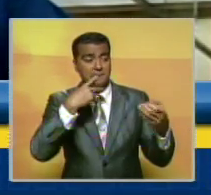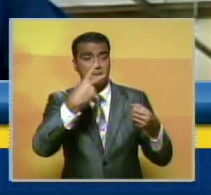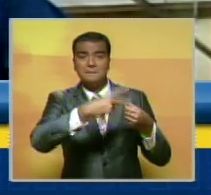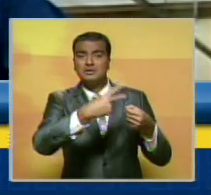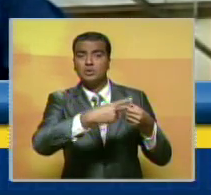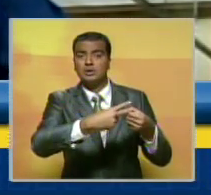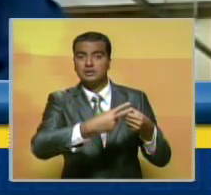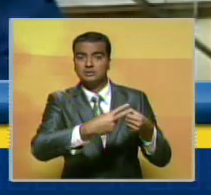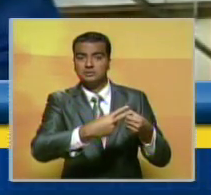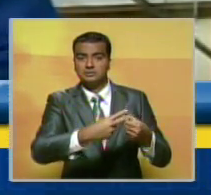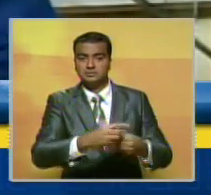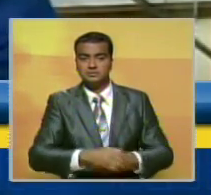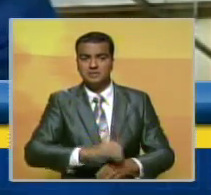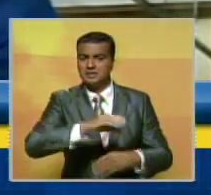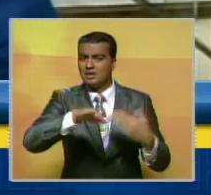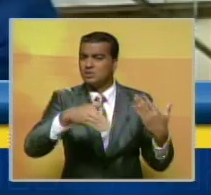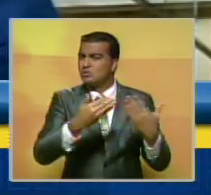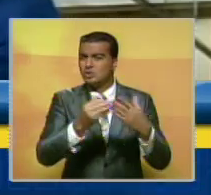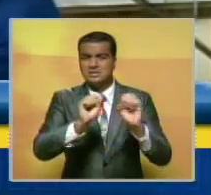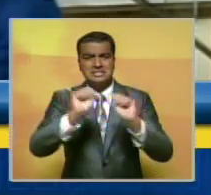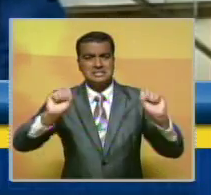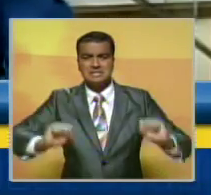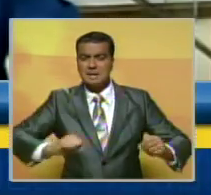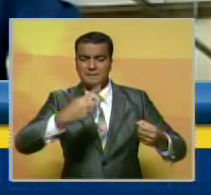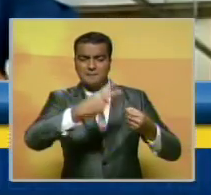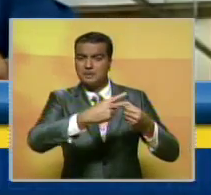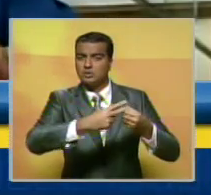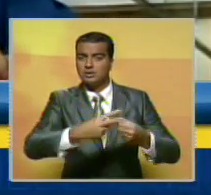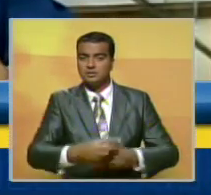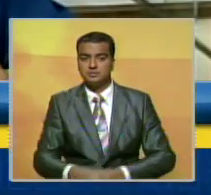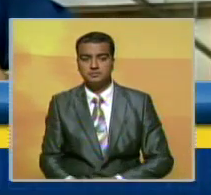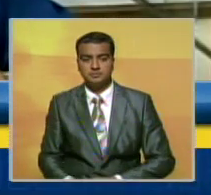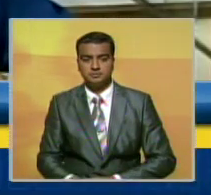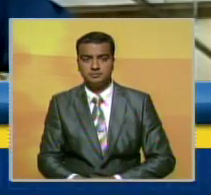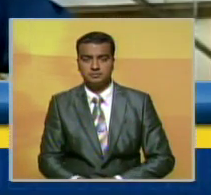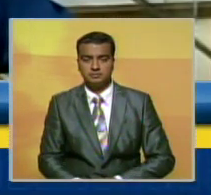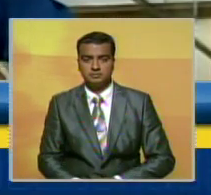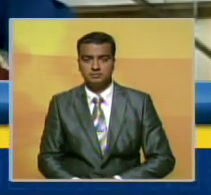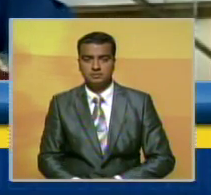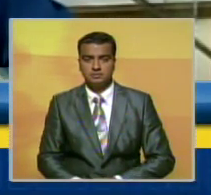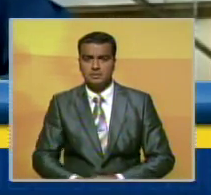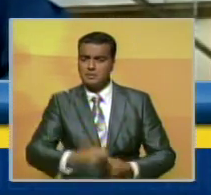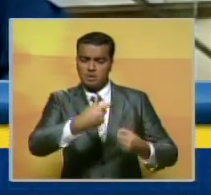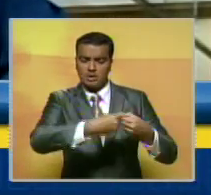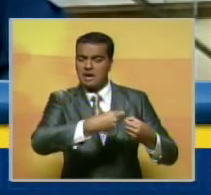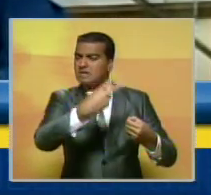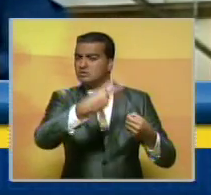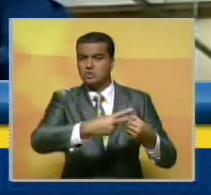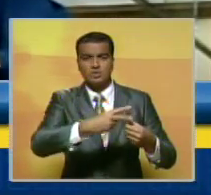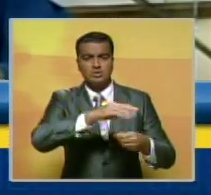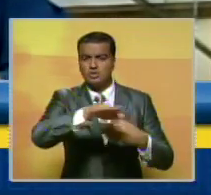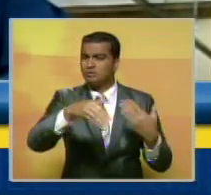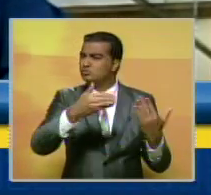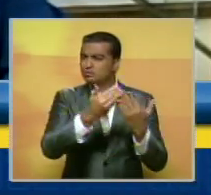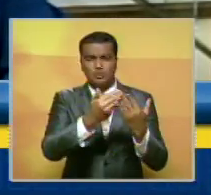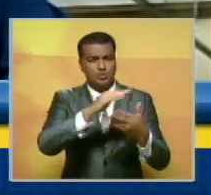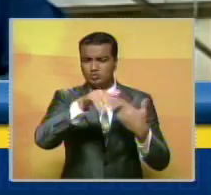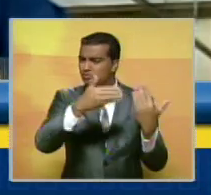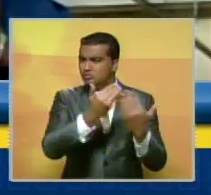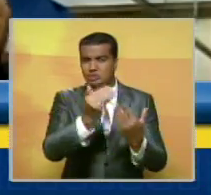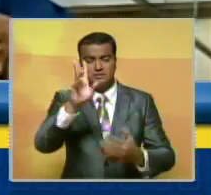unos mapas de toda la industria petrolera, oleoductos, gasductos,